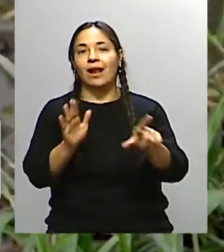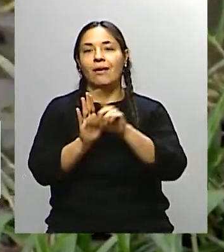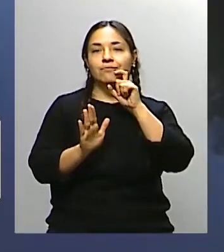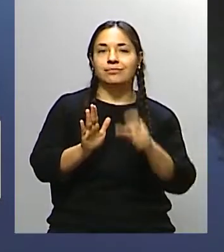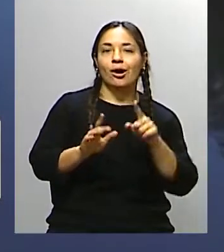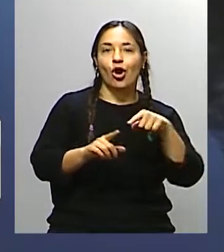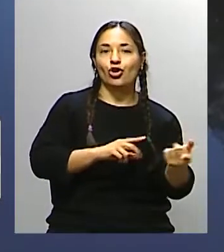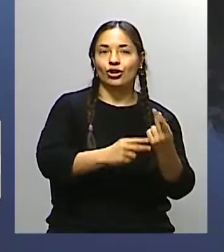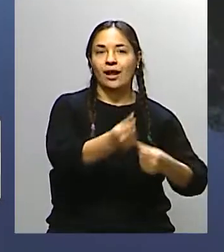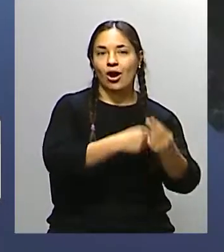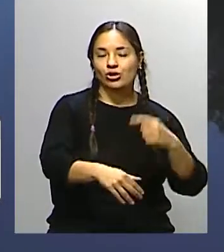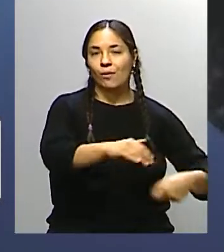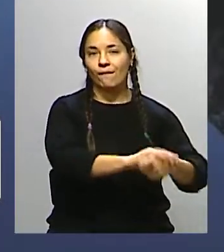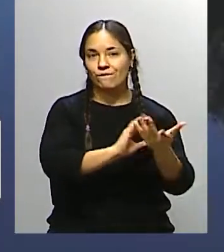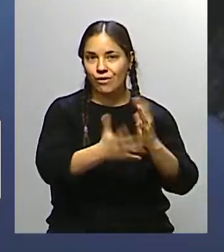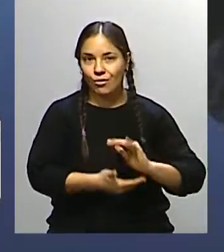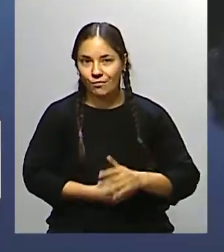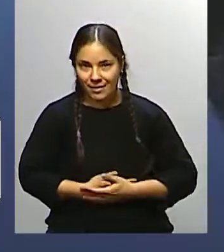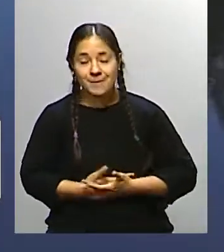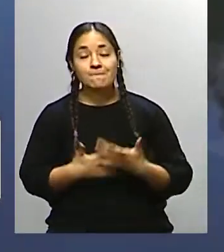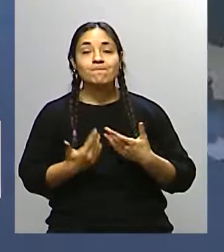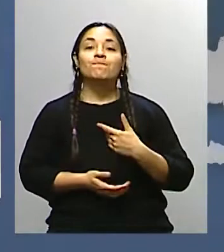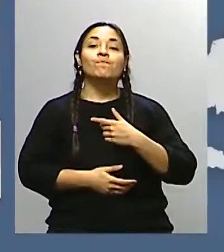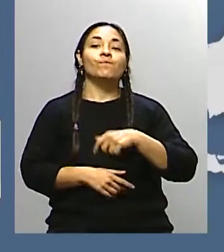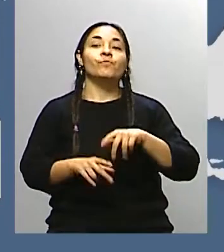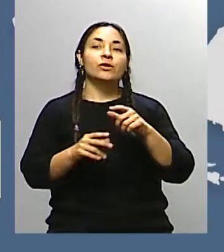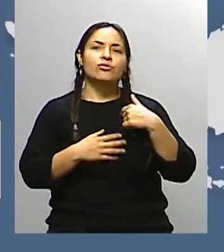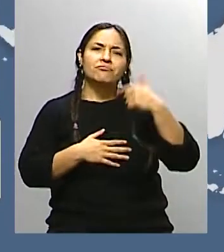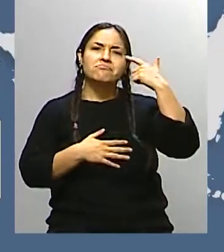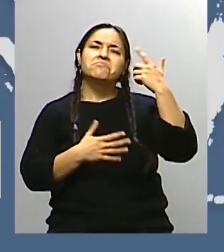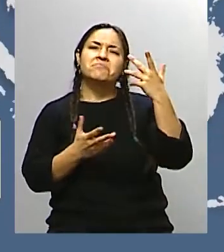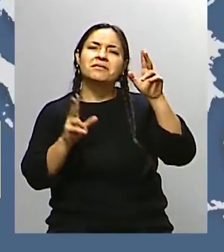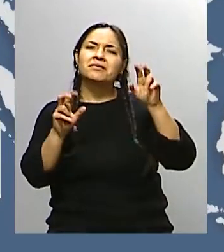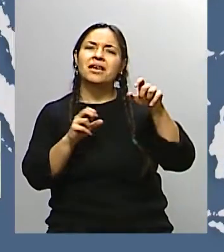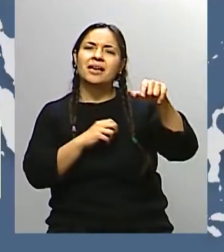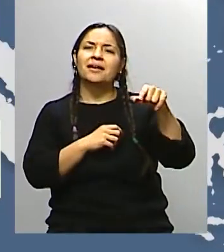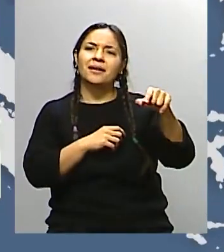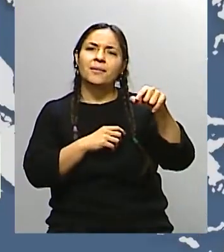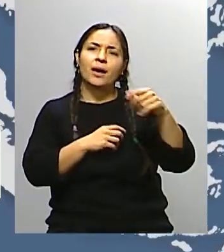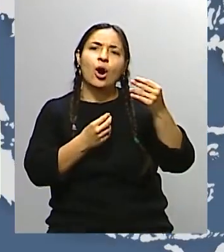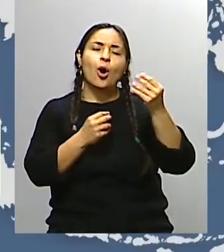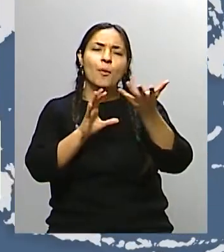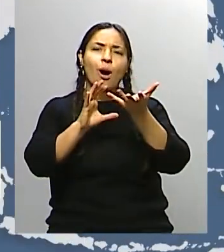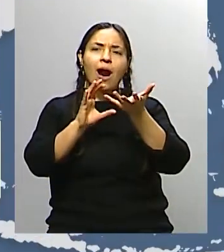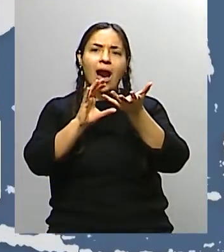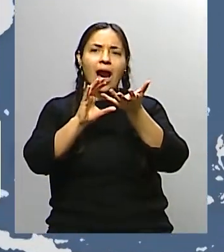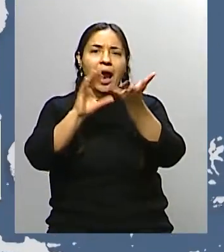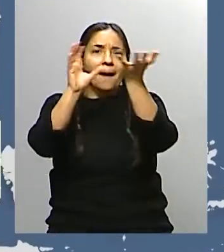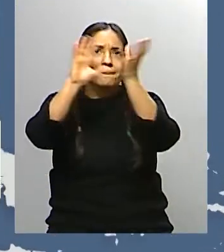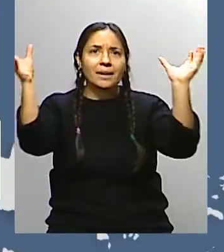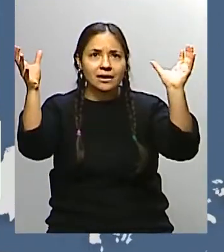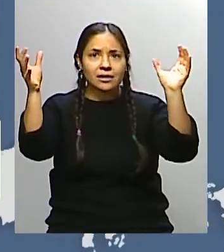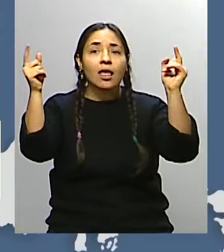hablando con economistas de cómo, y lo quiero relacionar con este tema, de cómo el medio ambiente afecta a la salud de